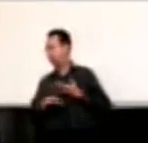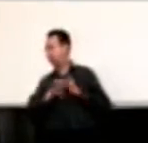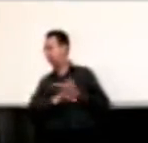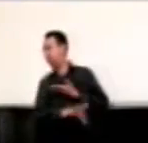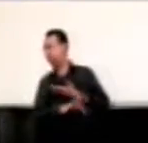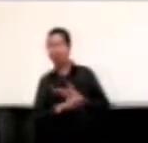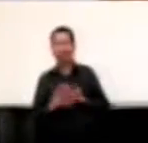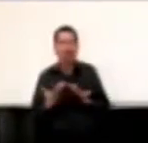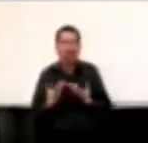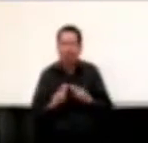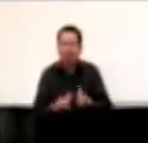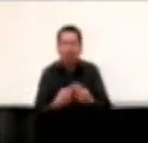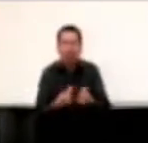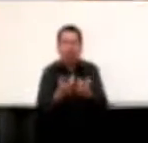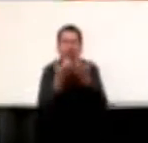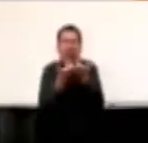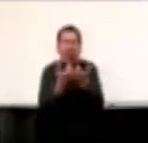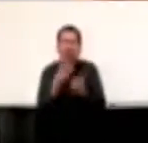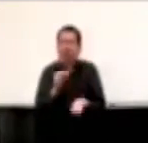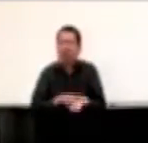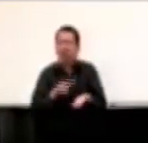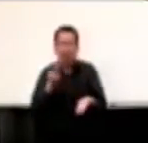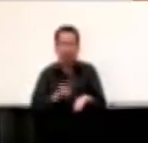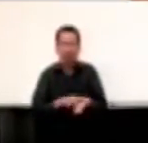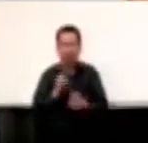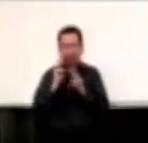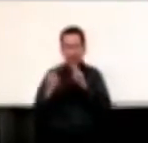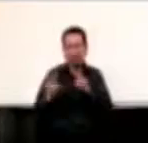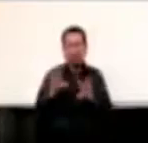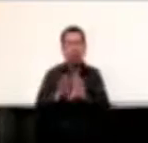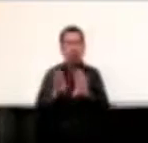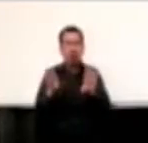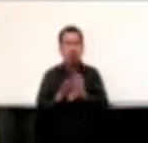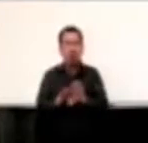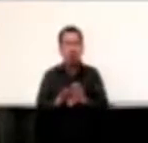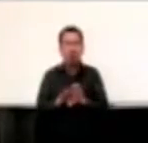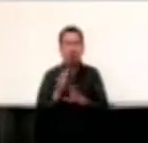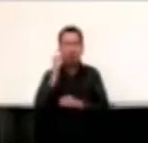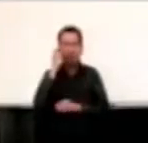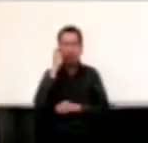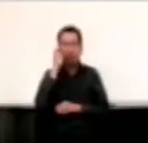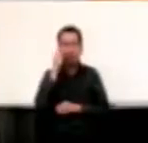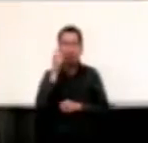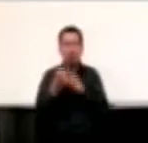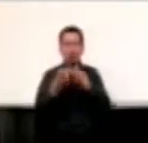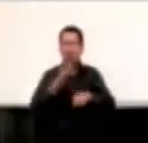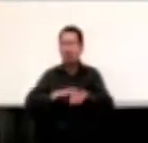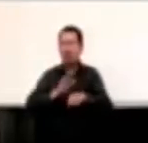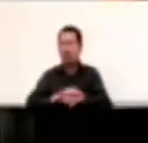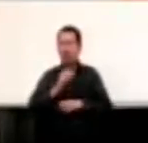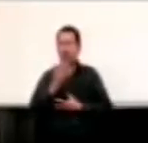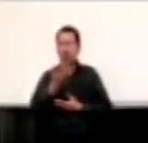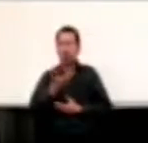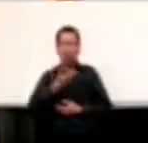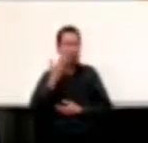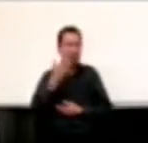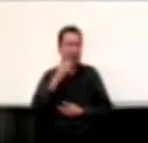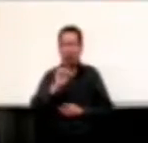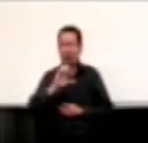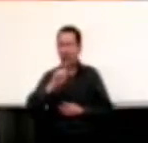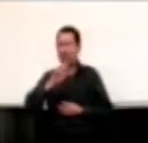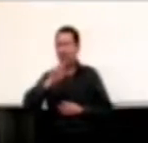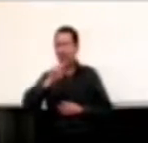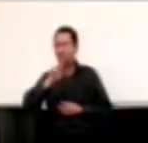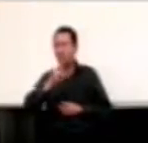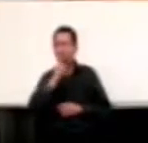precisamente no institucionales, no de reglas de juego, sino más bien más sociológicas, ¿no? Esas actitudes, ese grado de arraigo, de cercanía